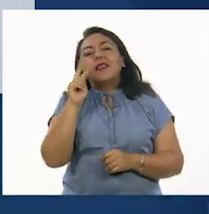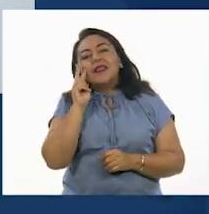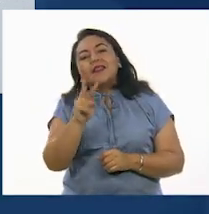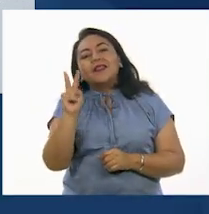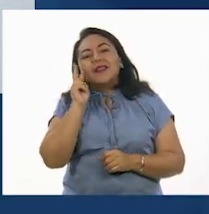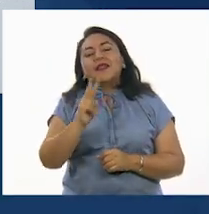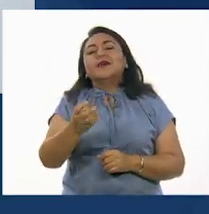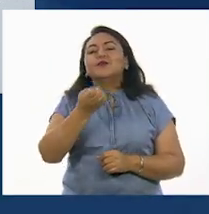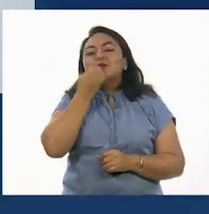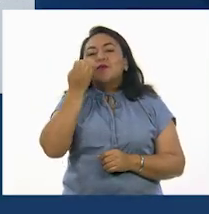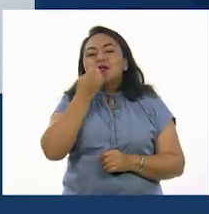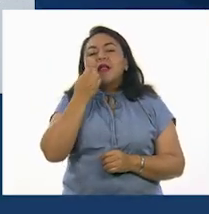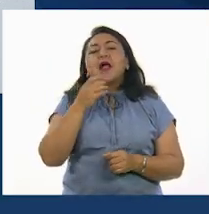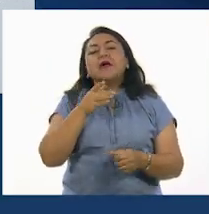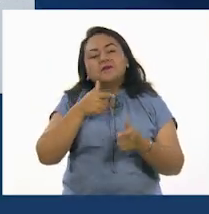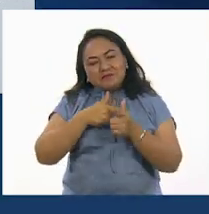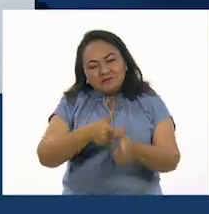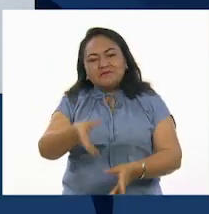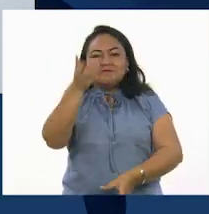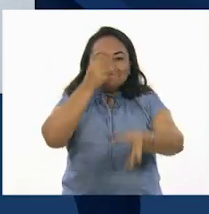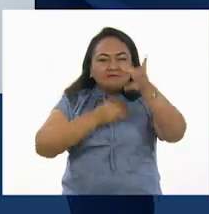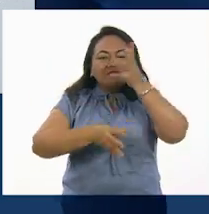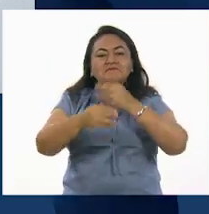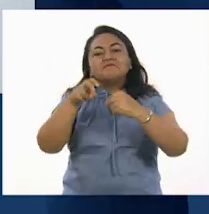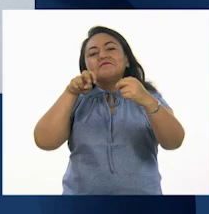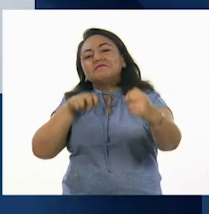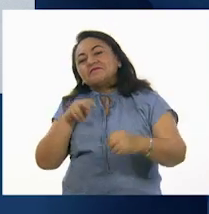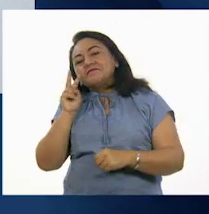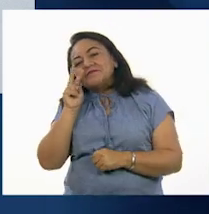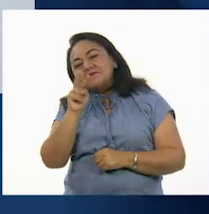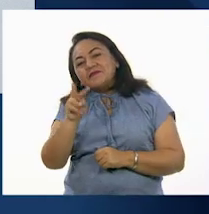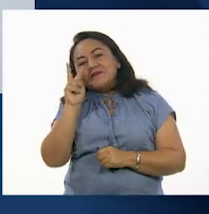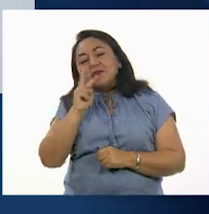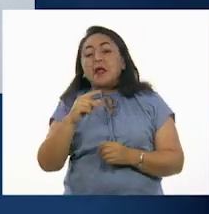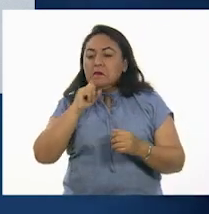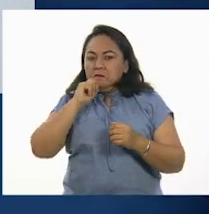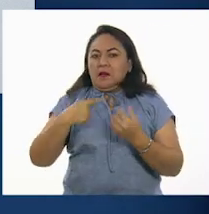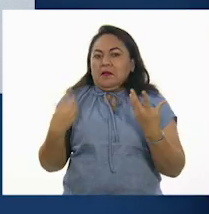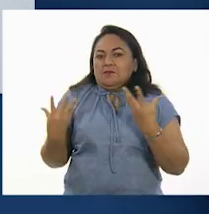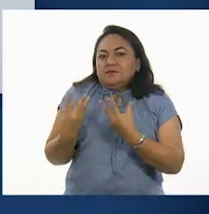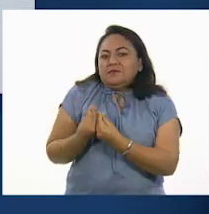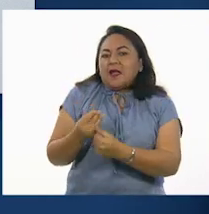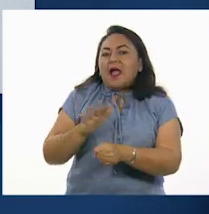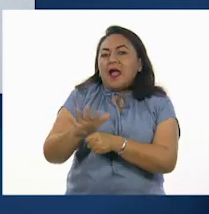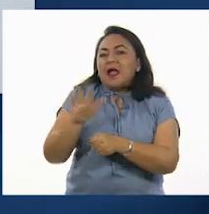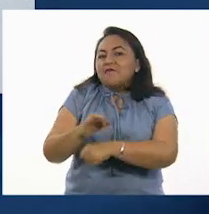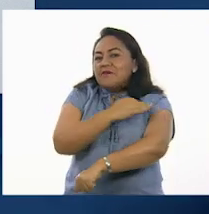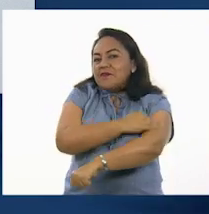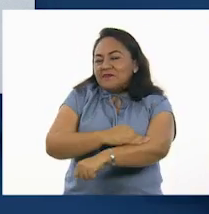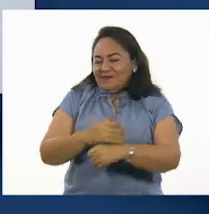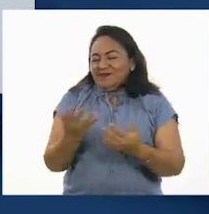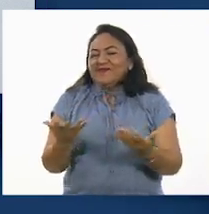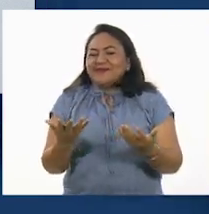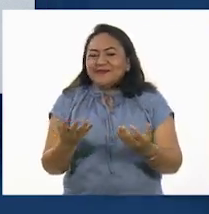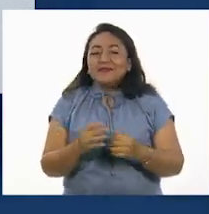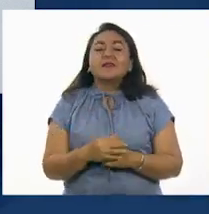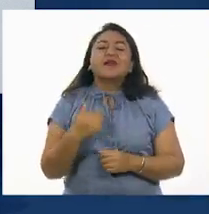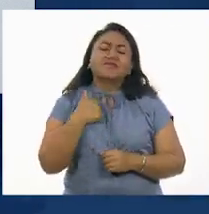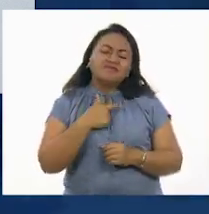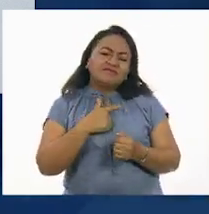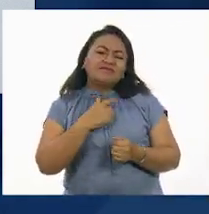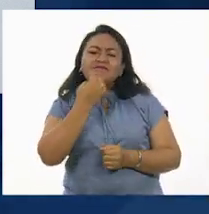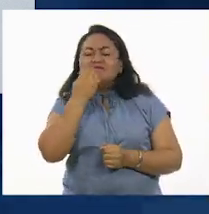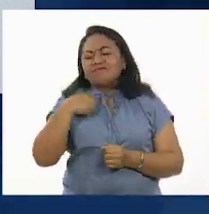seguir aprendiendo a la distancia. Y al mismo tiempo, estar con la familia. Me